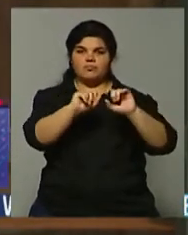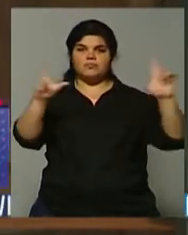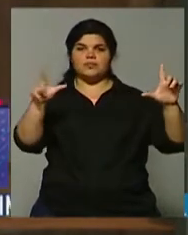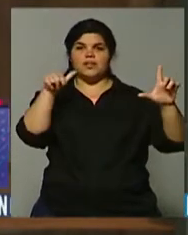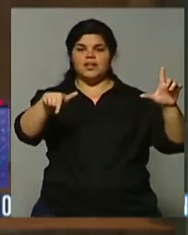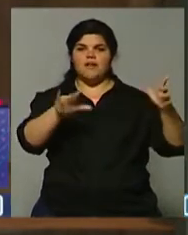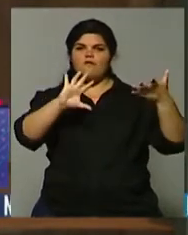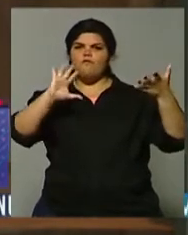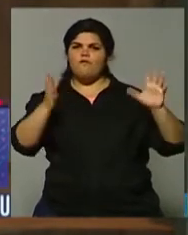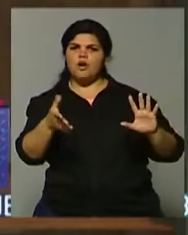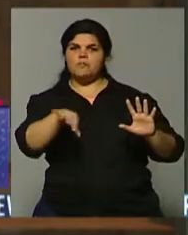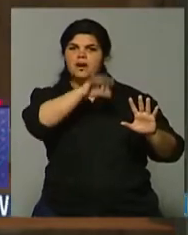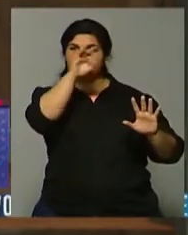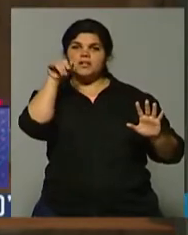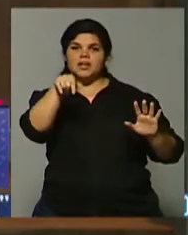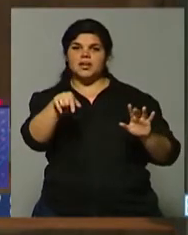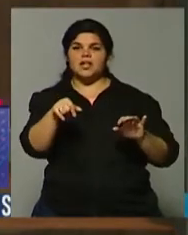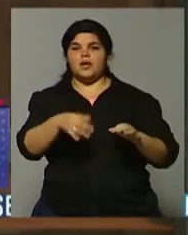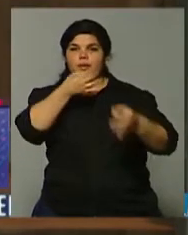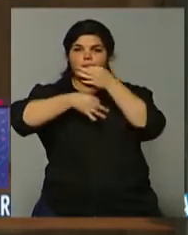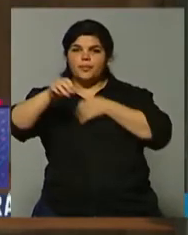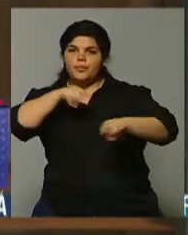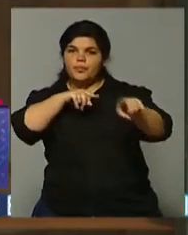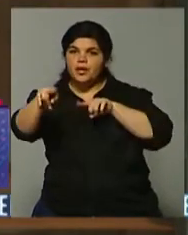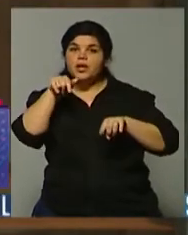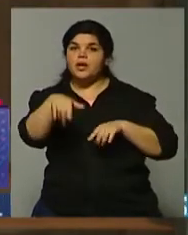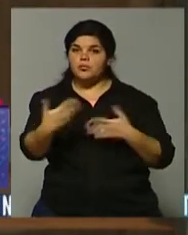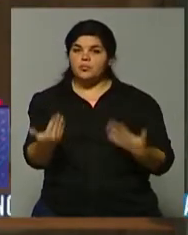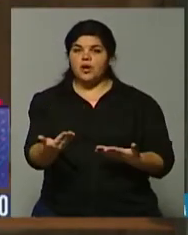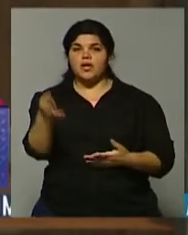a partir del e-commerce, de inclinarse para ese lado y darle la posibilidad a